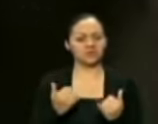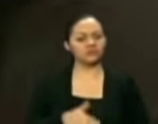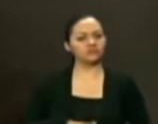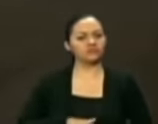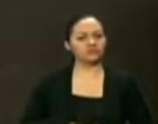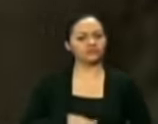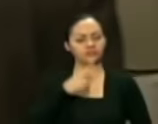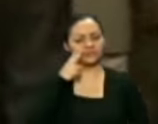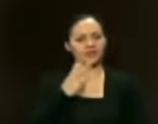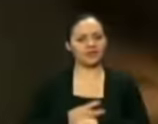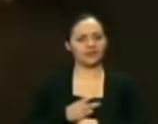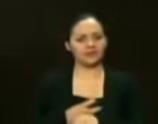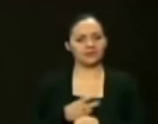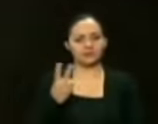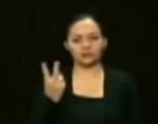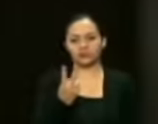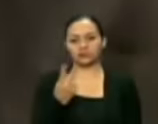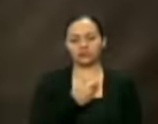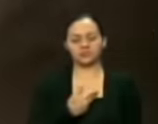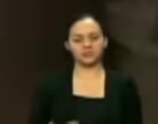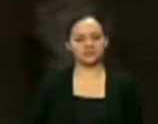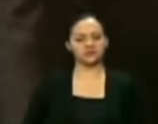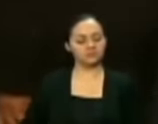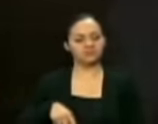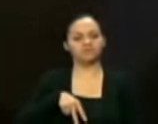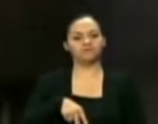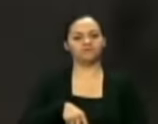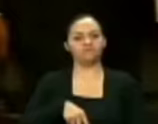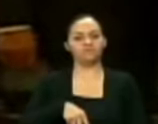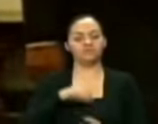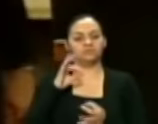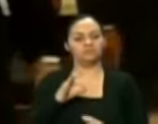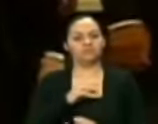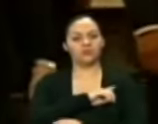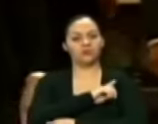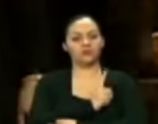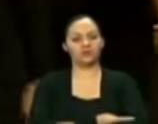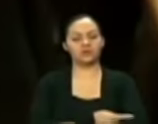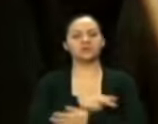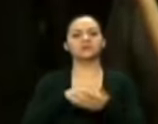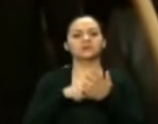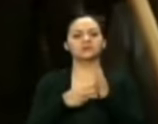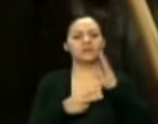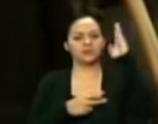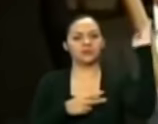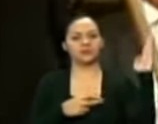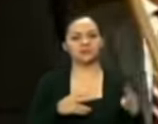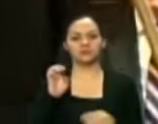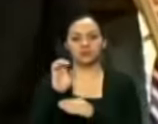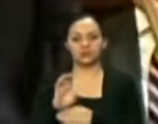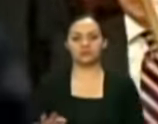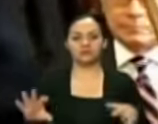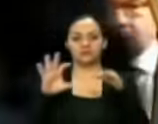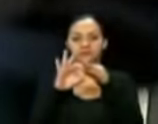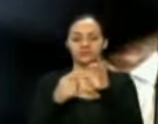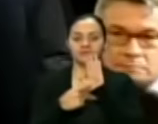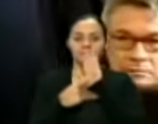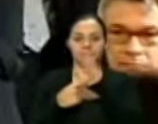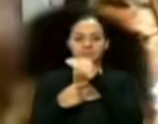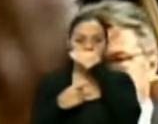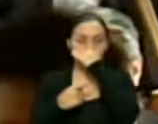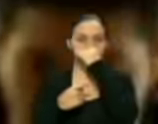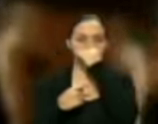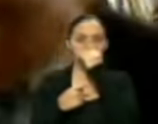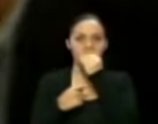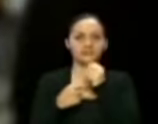temple y el estirpe de dos mandatarios que representan a dos pueblos hermanos como es Ecuador y Brasil. María